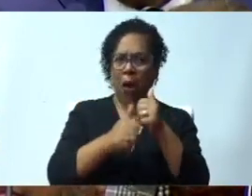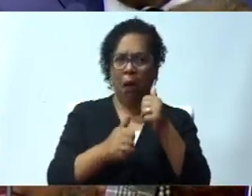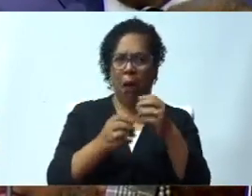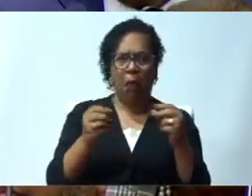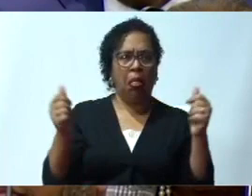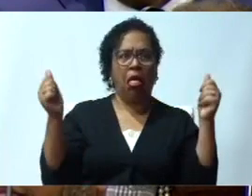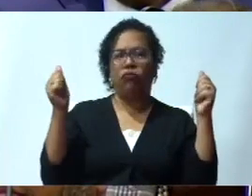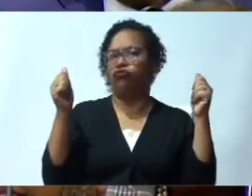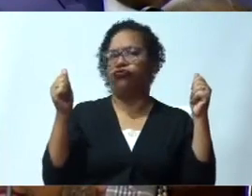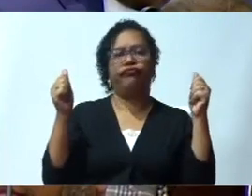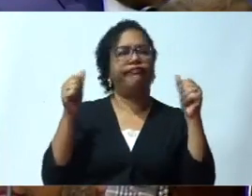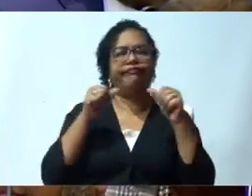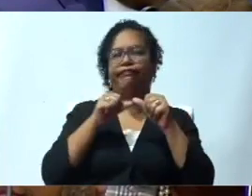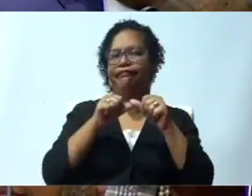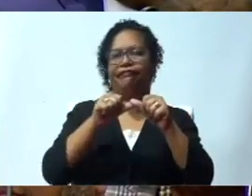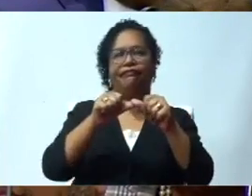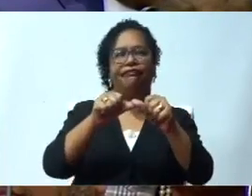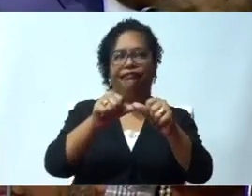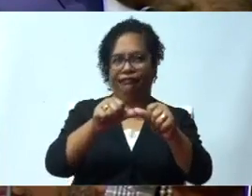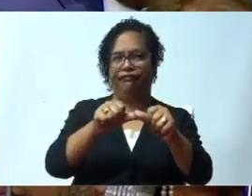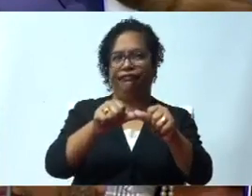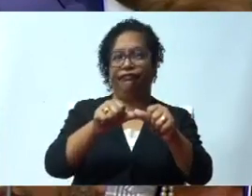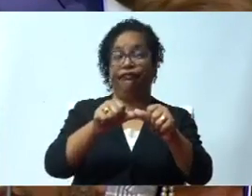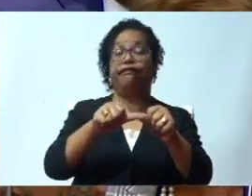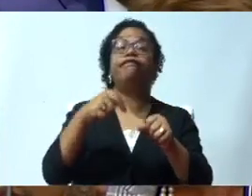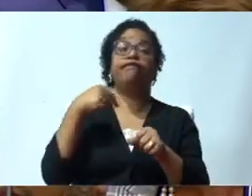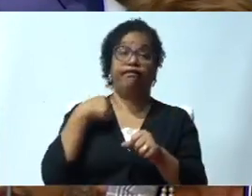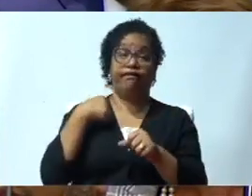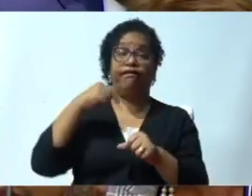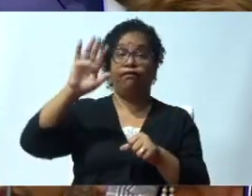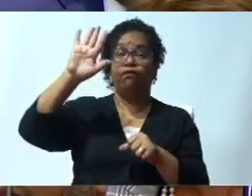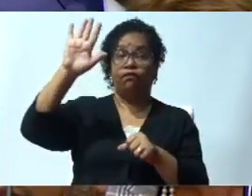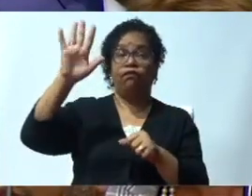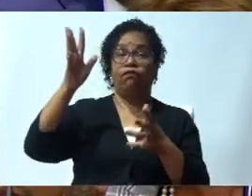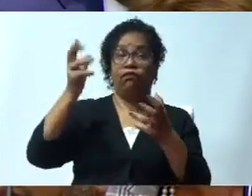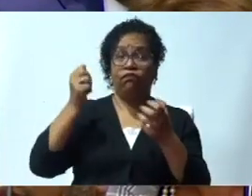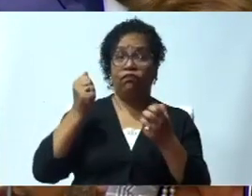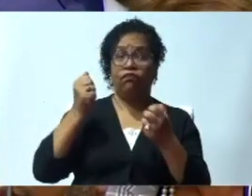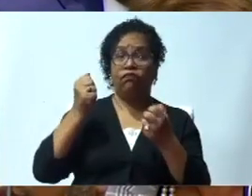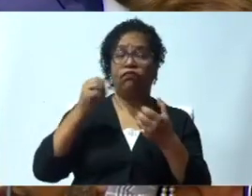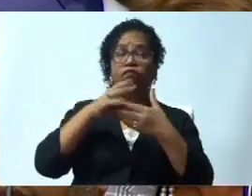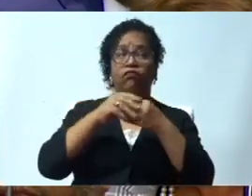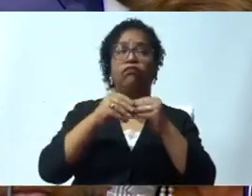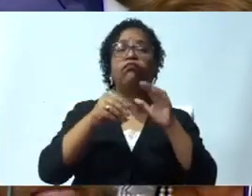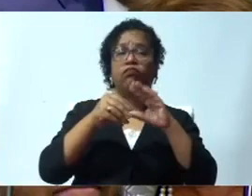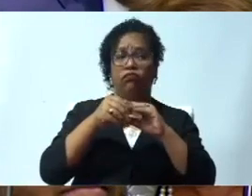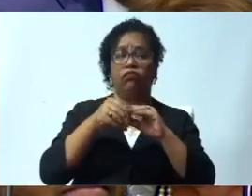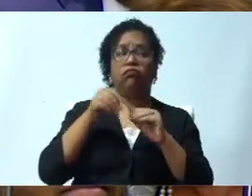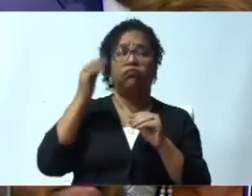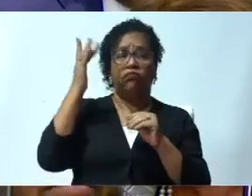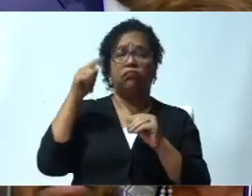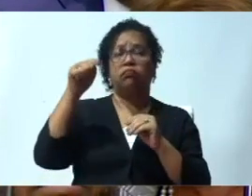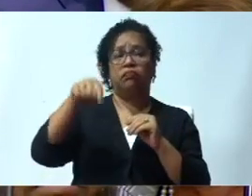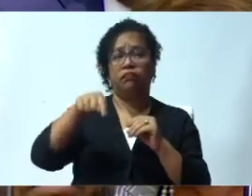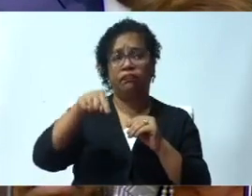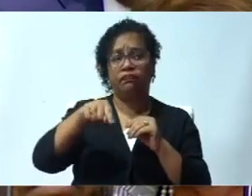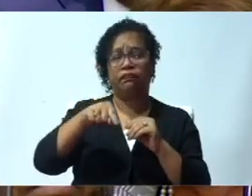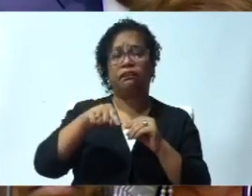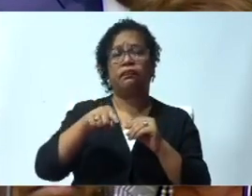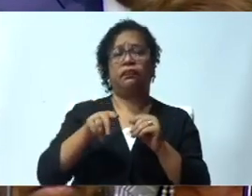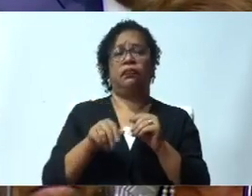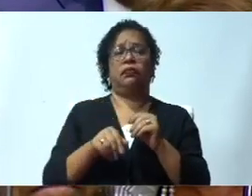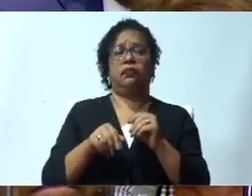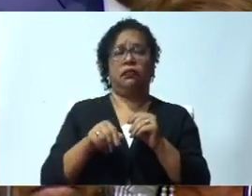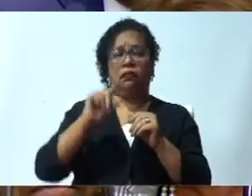turno porque aquí al pueblo lo han acostumbrado, no solamente este